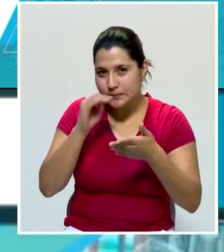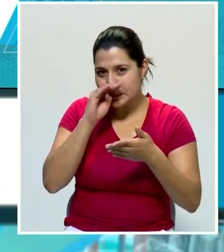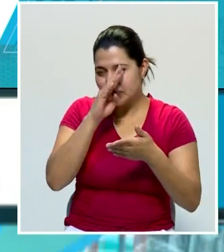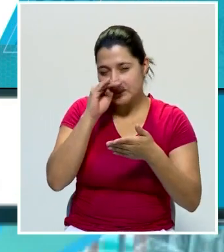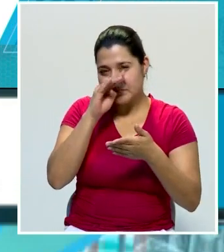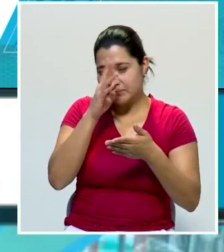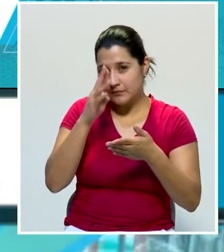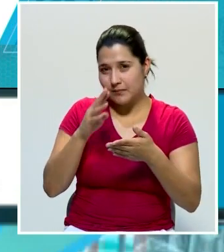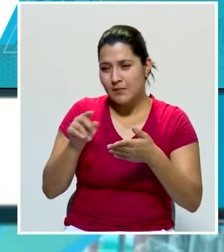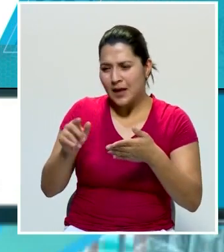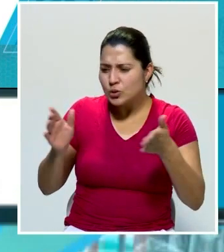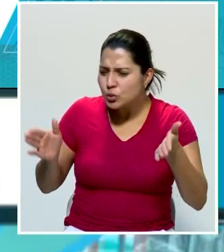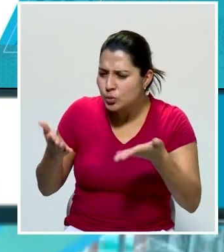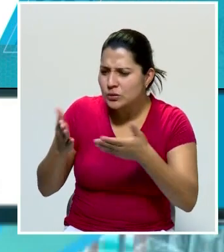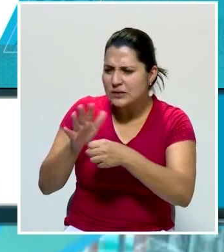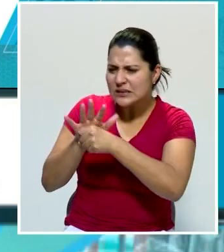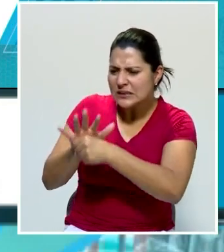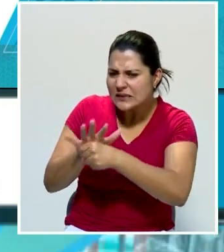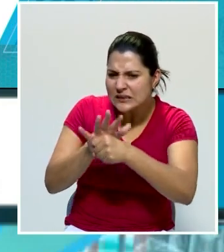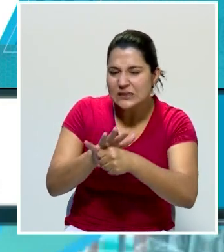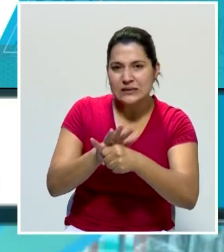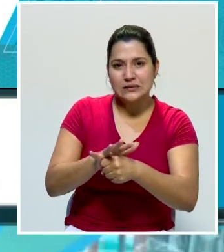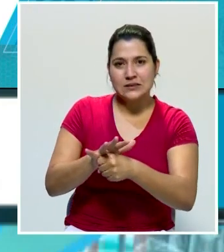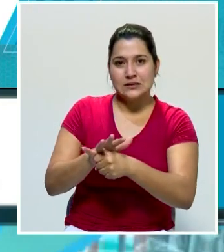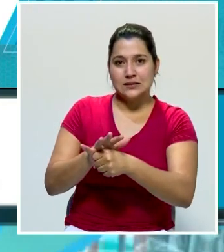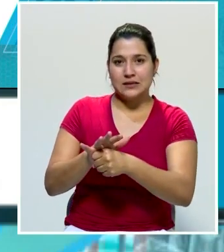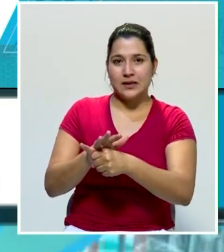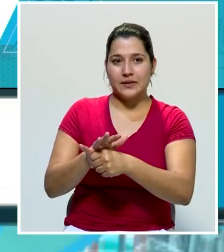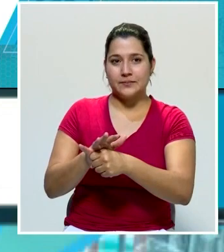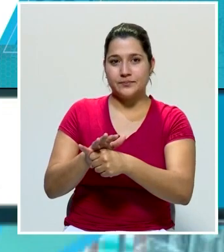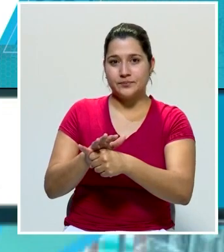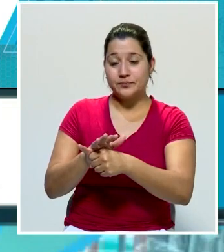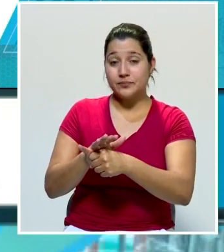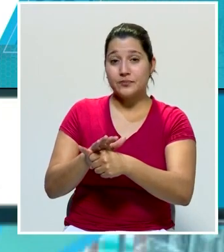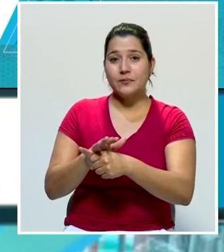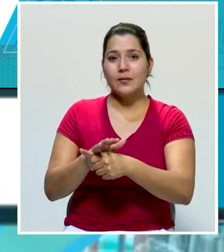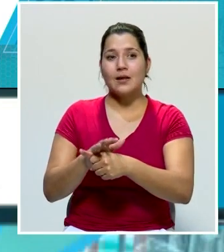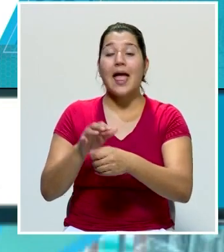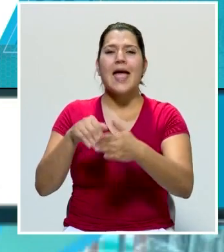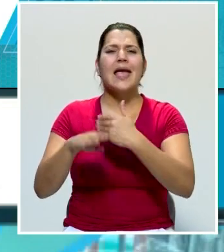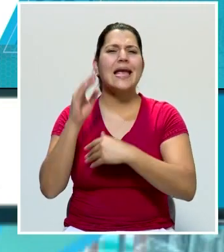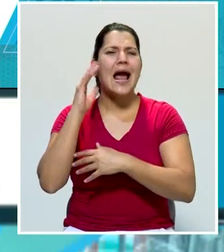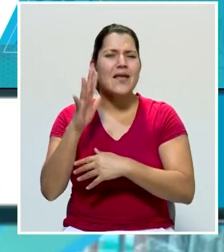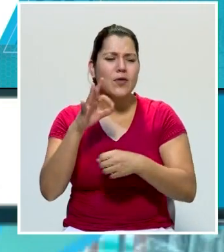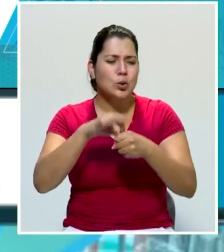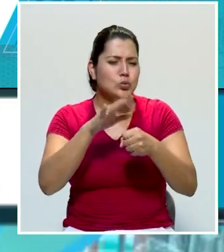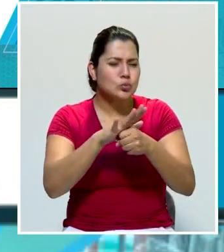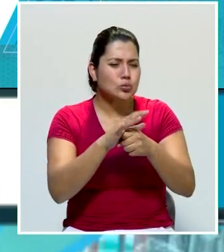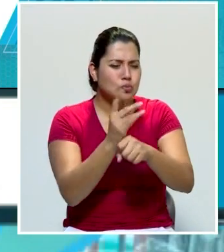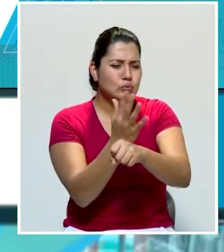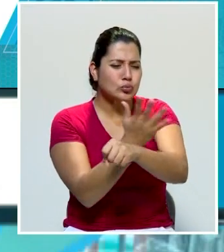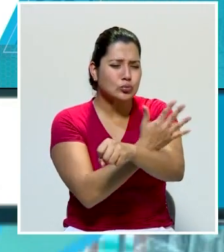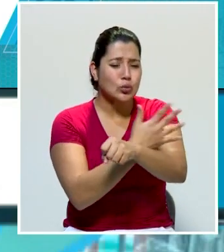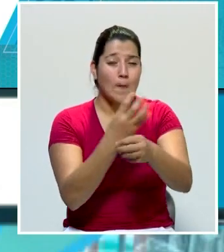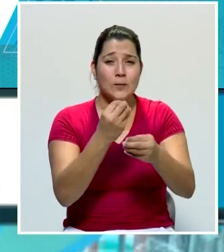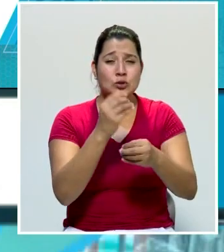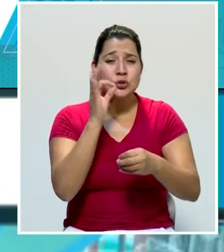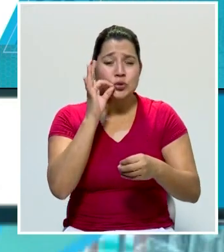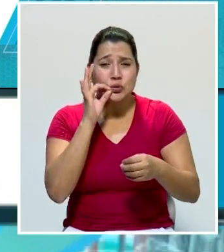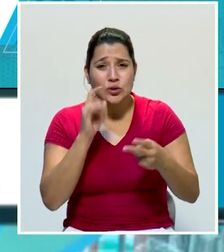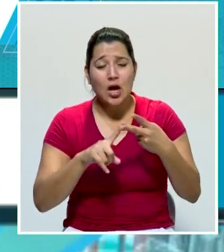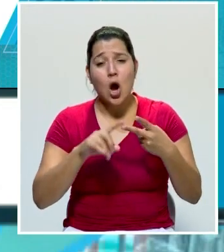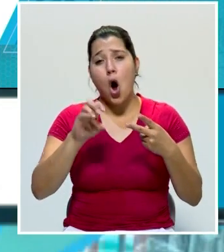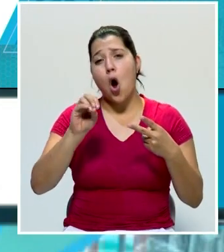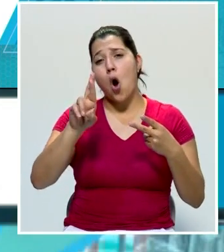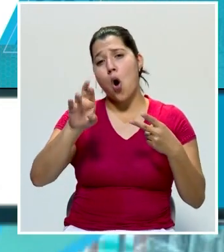las drogas. Hay enormes plantaciones de cannabis en California, en Oregon, en Illinois o en